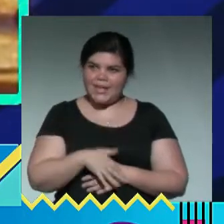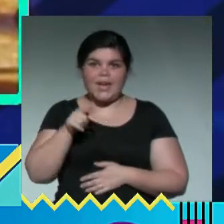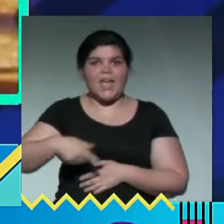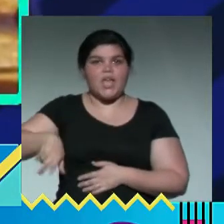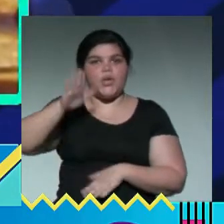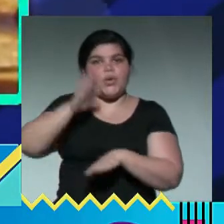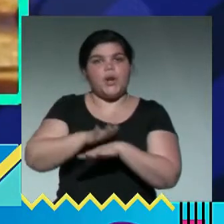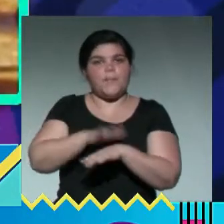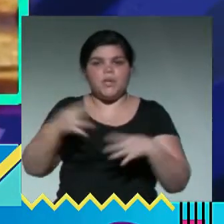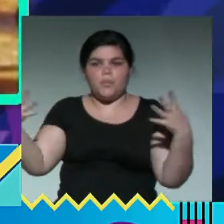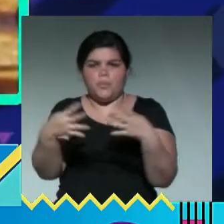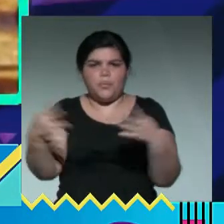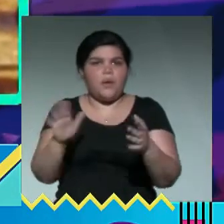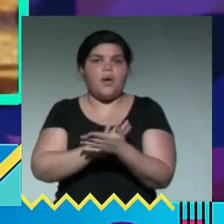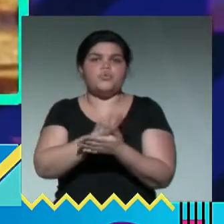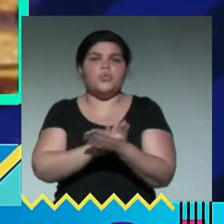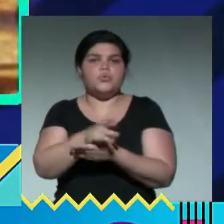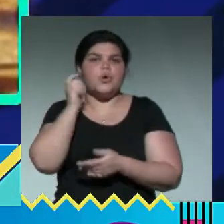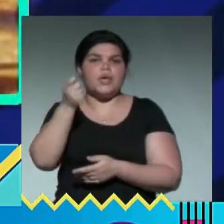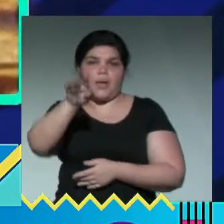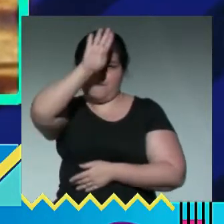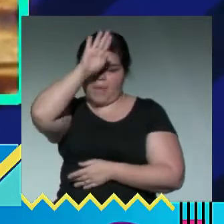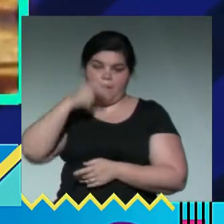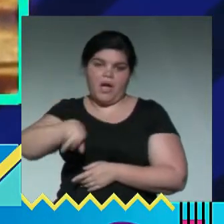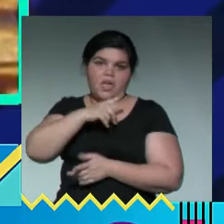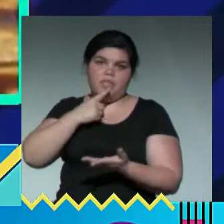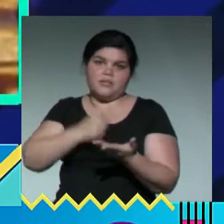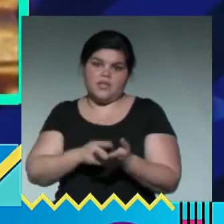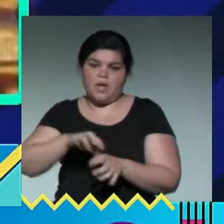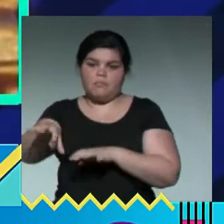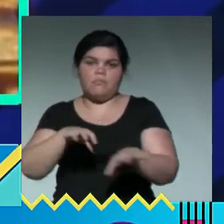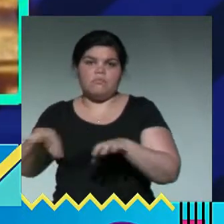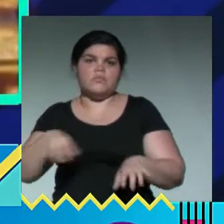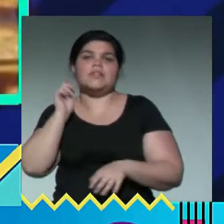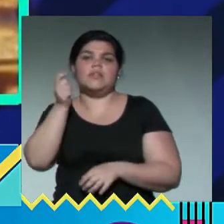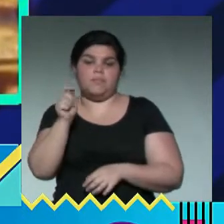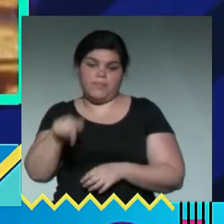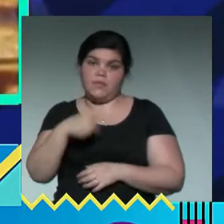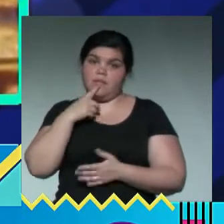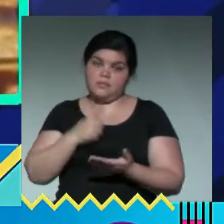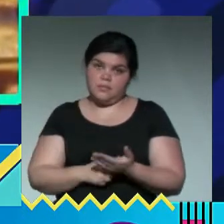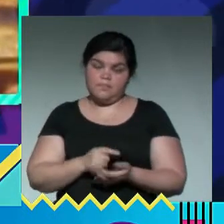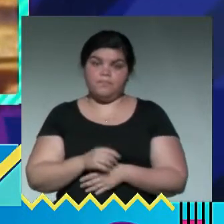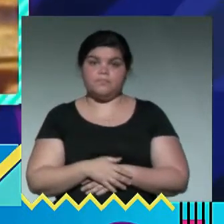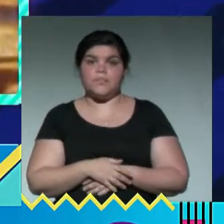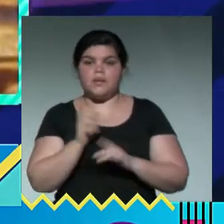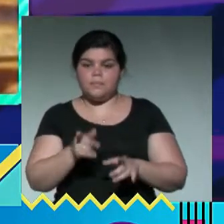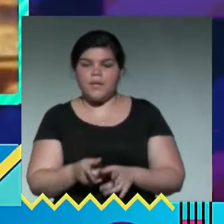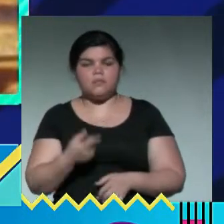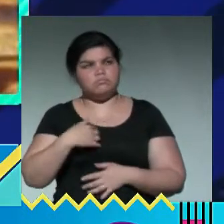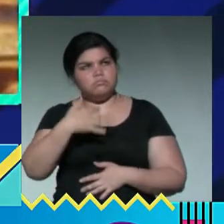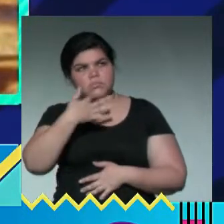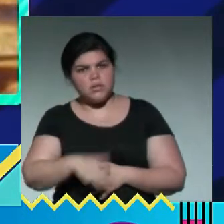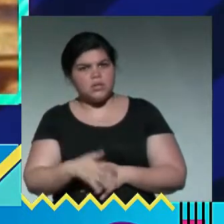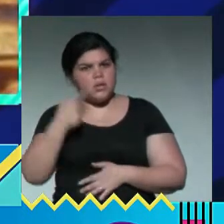los conflictos internacionales entre los estados. Entonces, en ese marco, si uno ubica lo que la